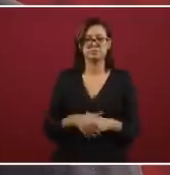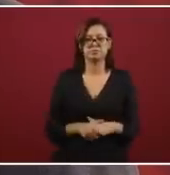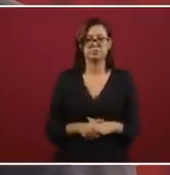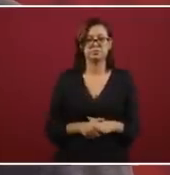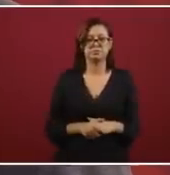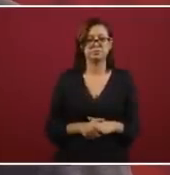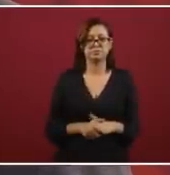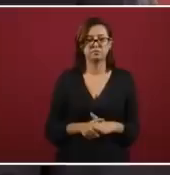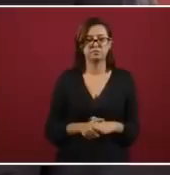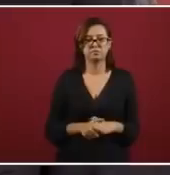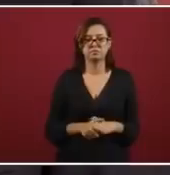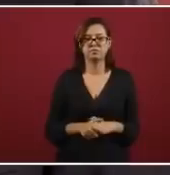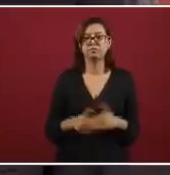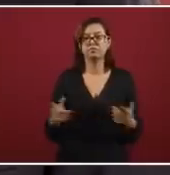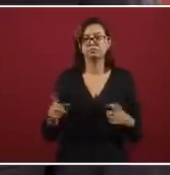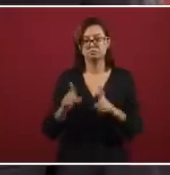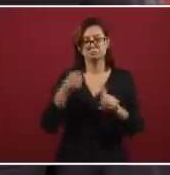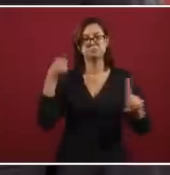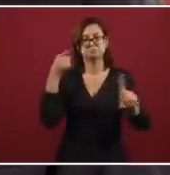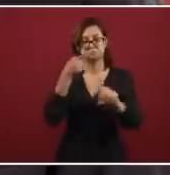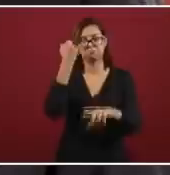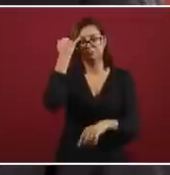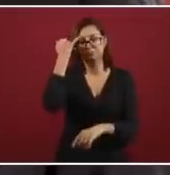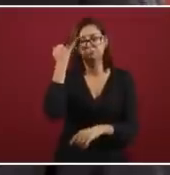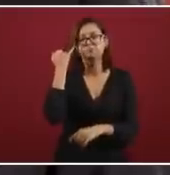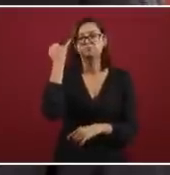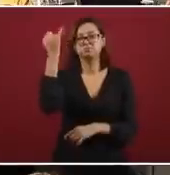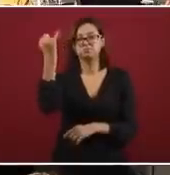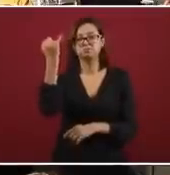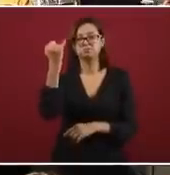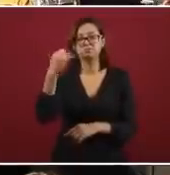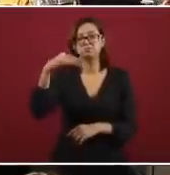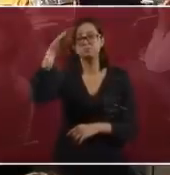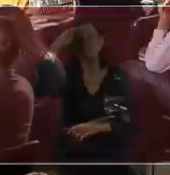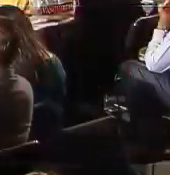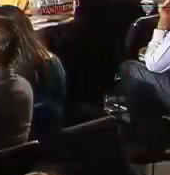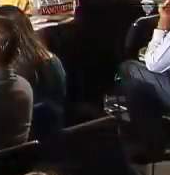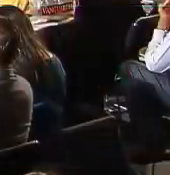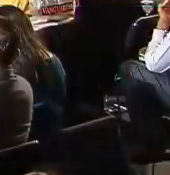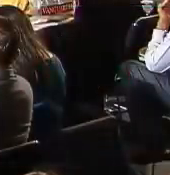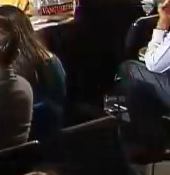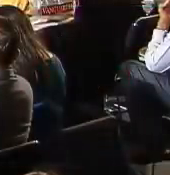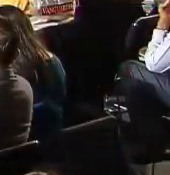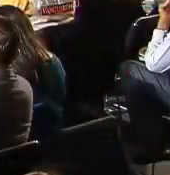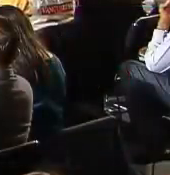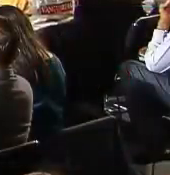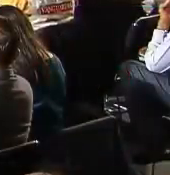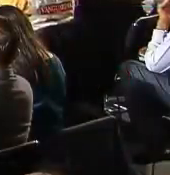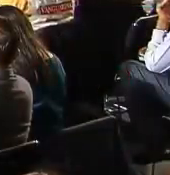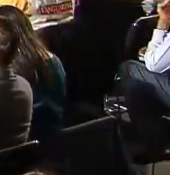Esa es la idea, o sea, pensando en las nuevas generaciones, y